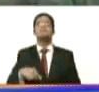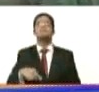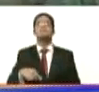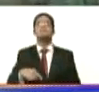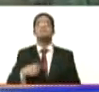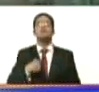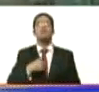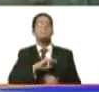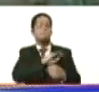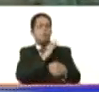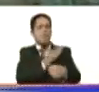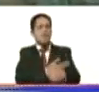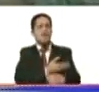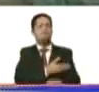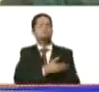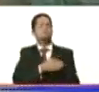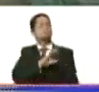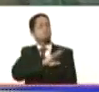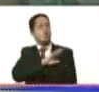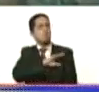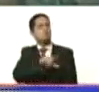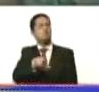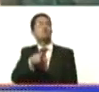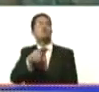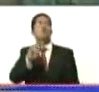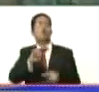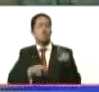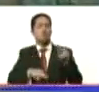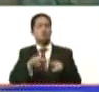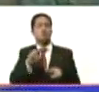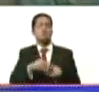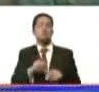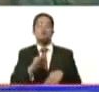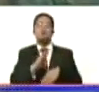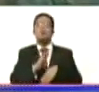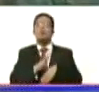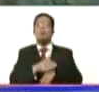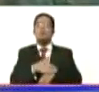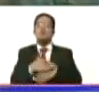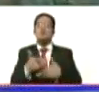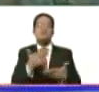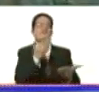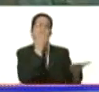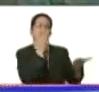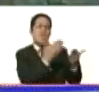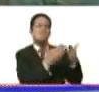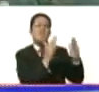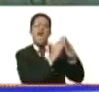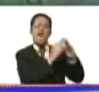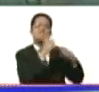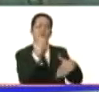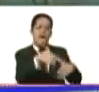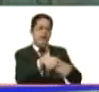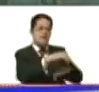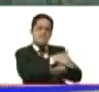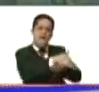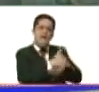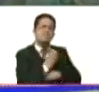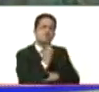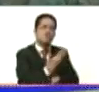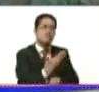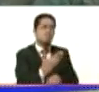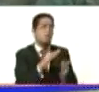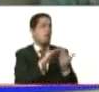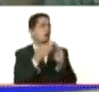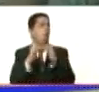popular de verdad poderoso, construyendo. Porque no puede ser que frente a tu casa hay un tremendo hueco. ¿Y la comunidad qué hace?